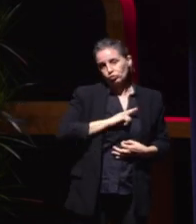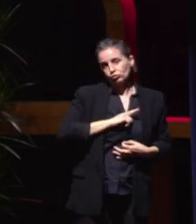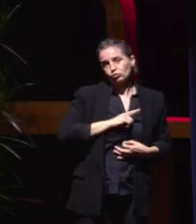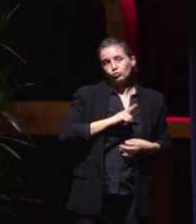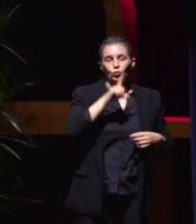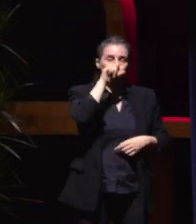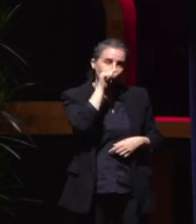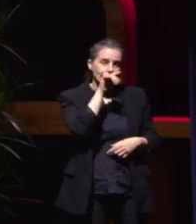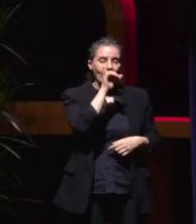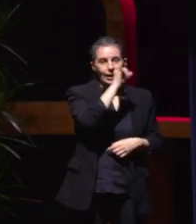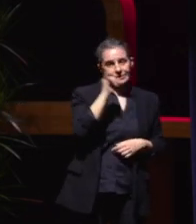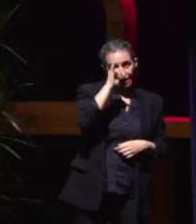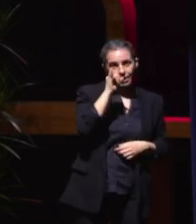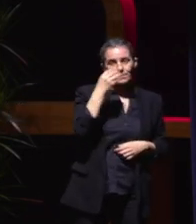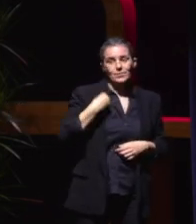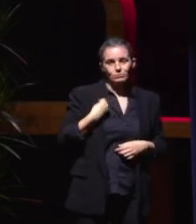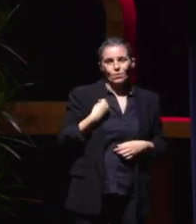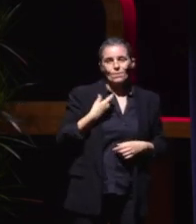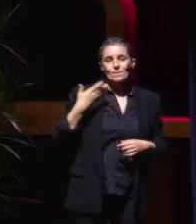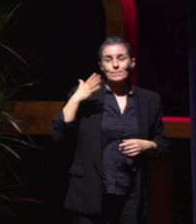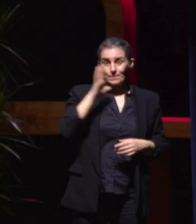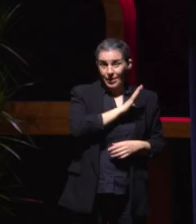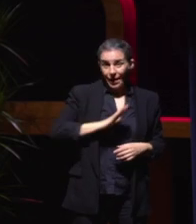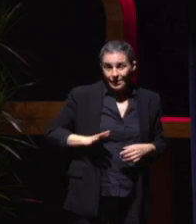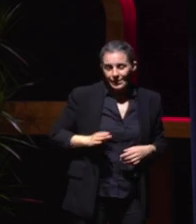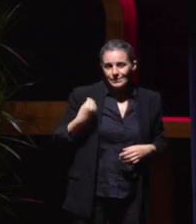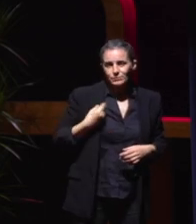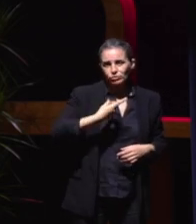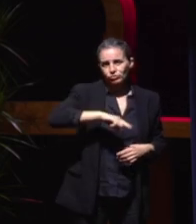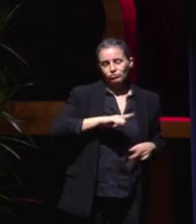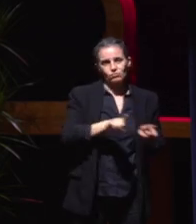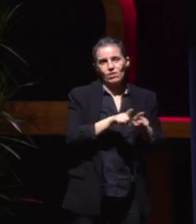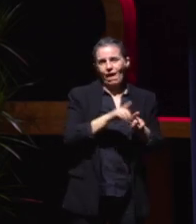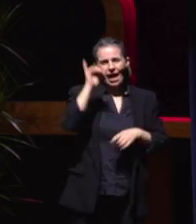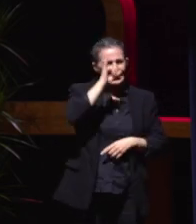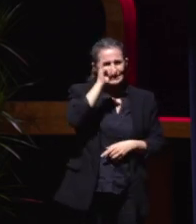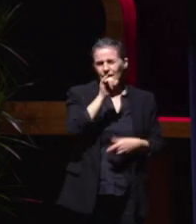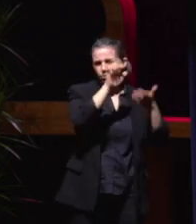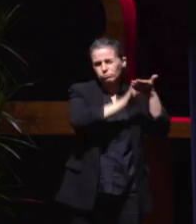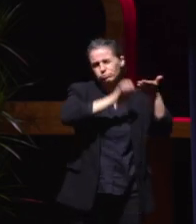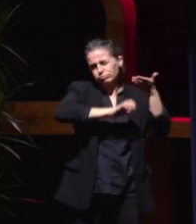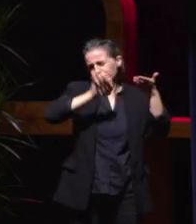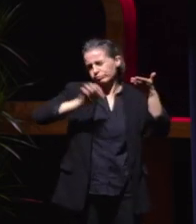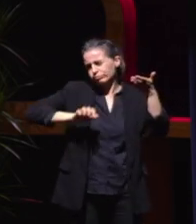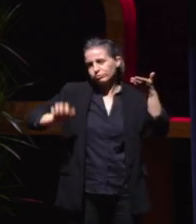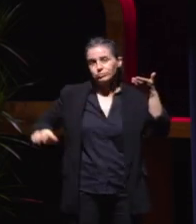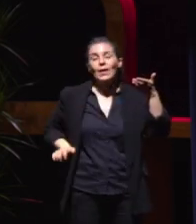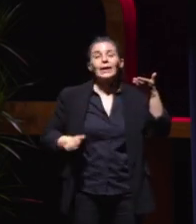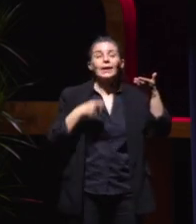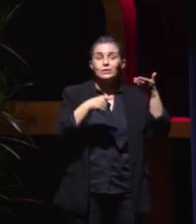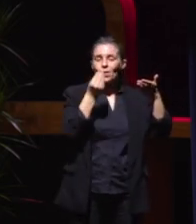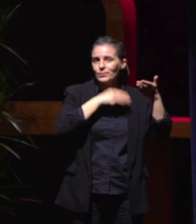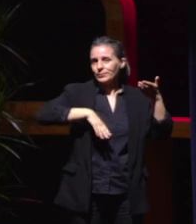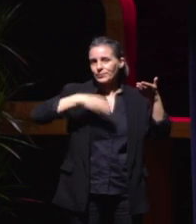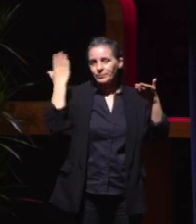tanto Aquí esta señora se ha puesto ciega con Instagram y eso es fantástico porque he conectado con